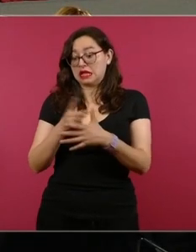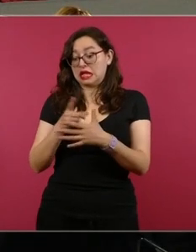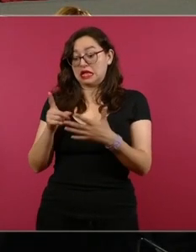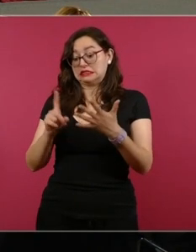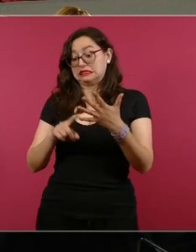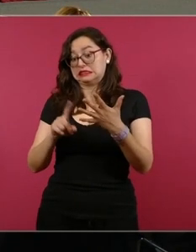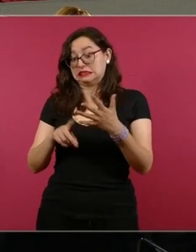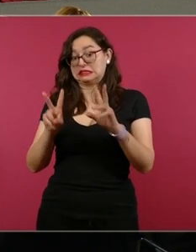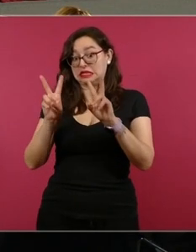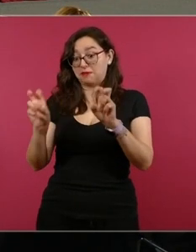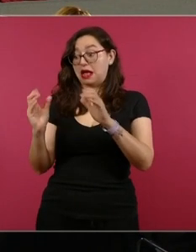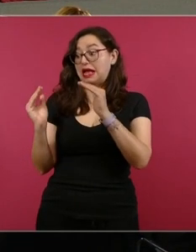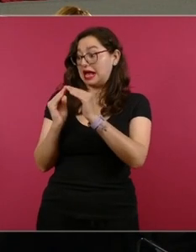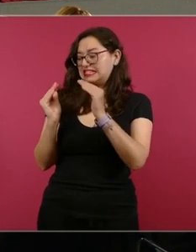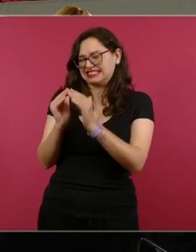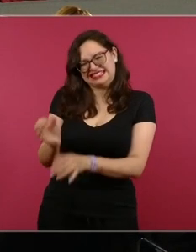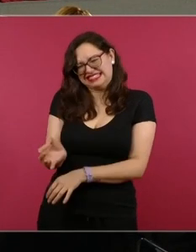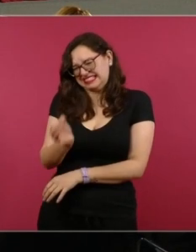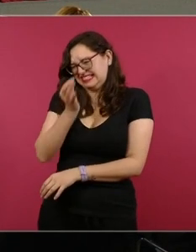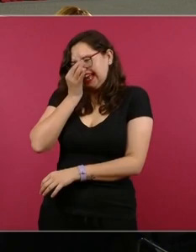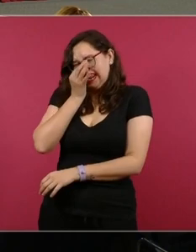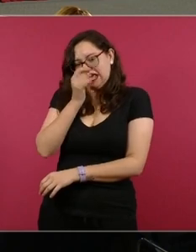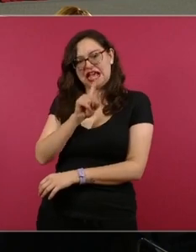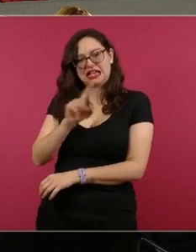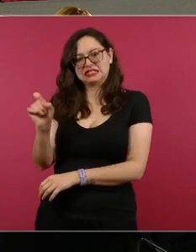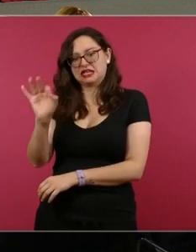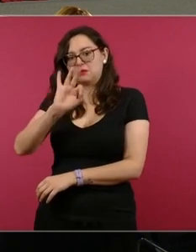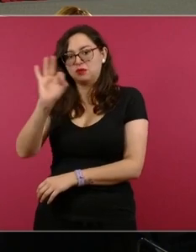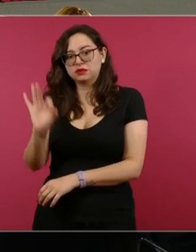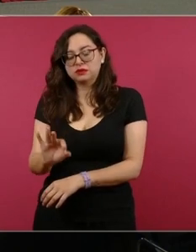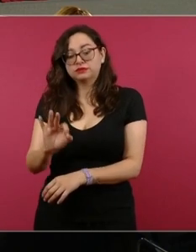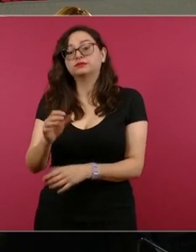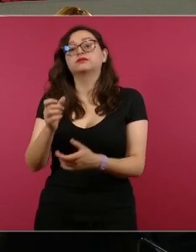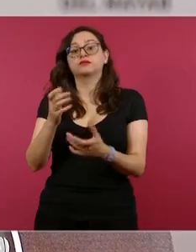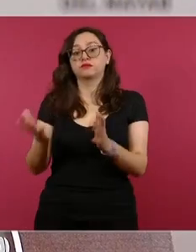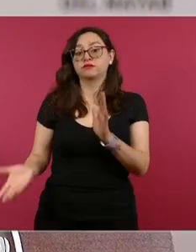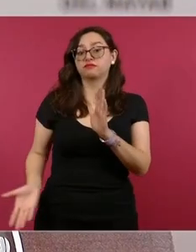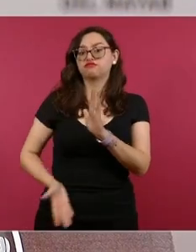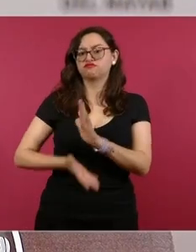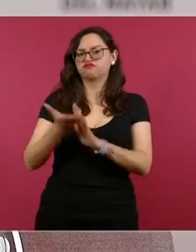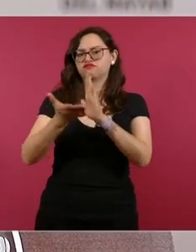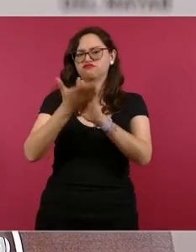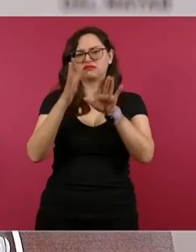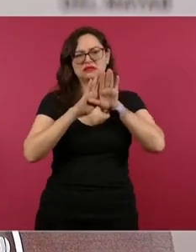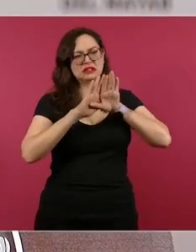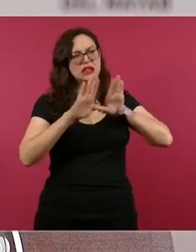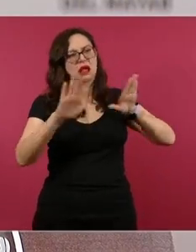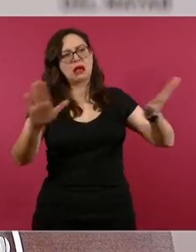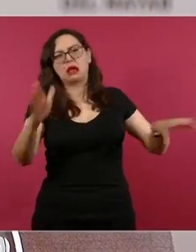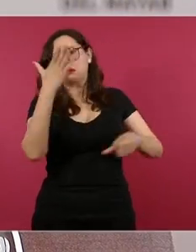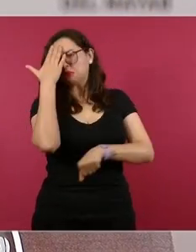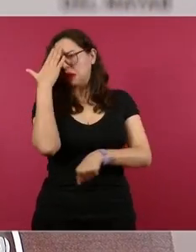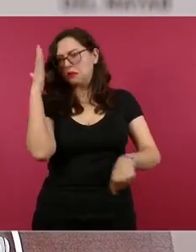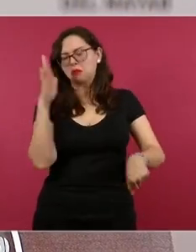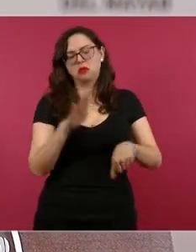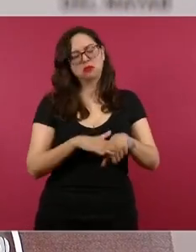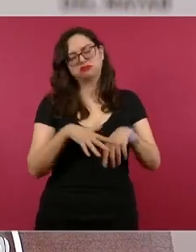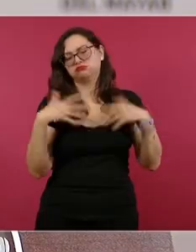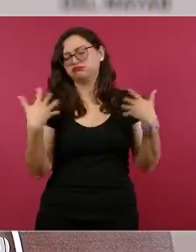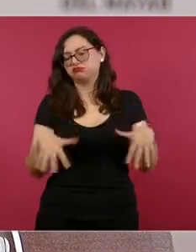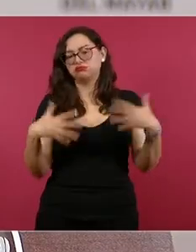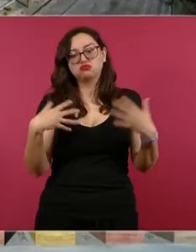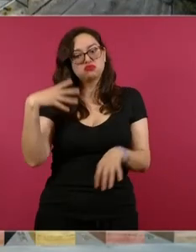vivienda, se concluyó también adelante con el memorial, es un memorial precioso, extraordinario, en la